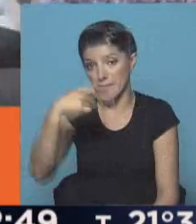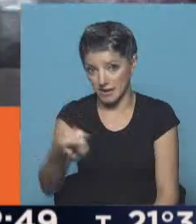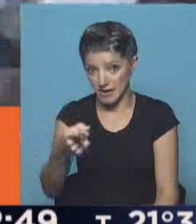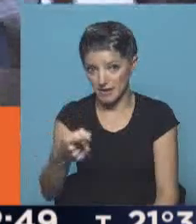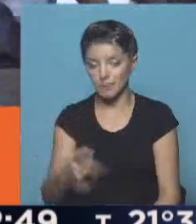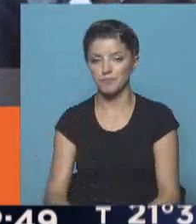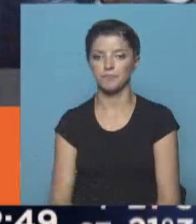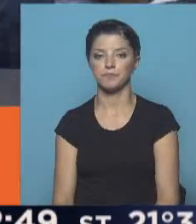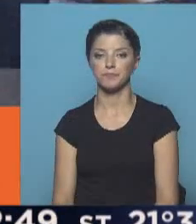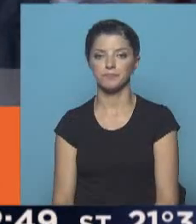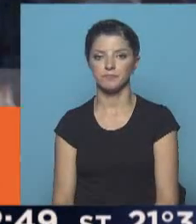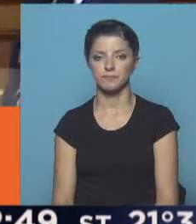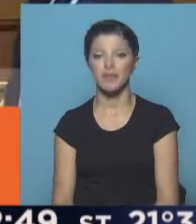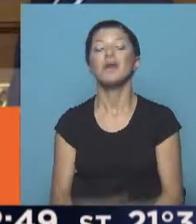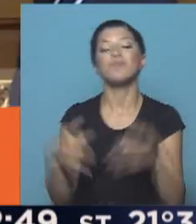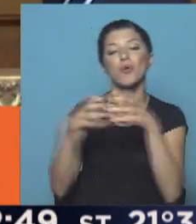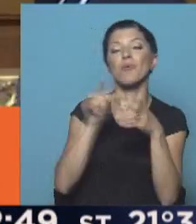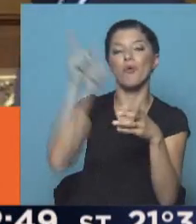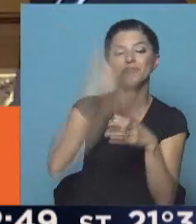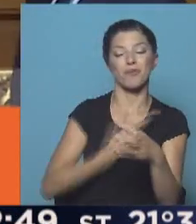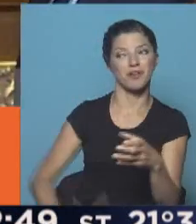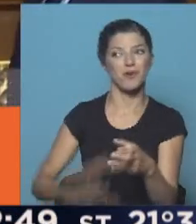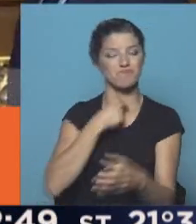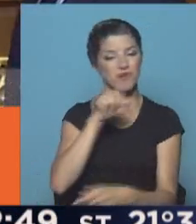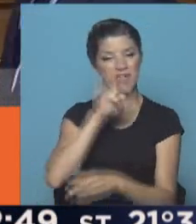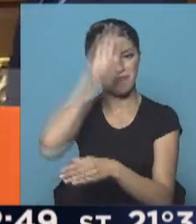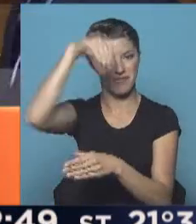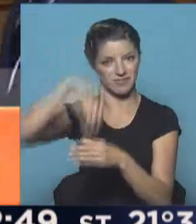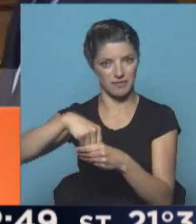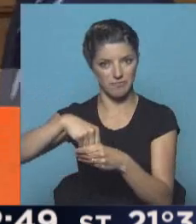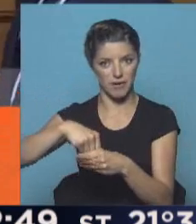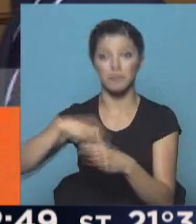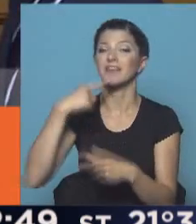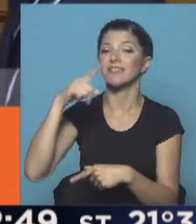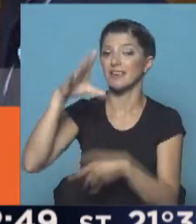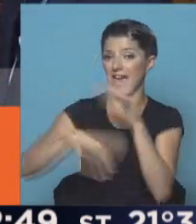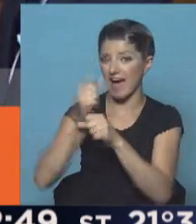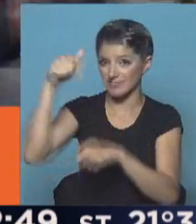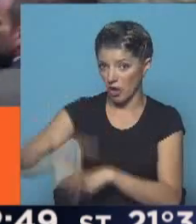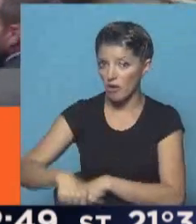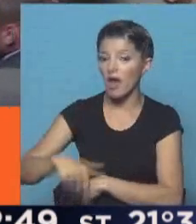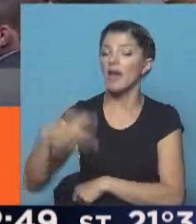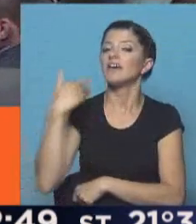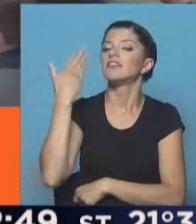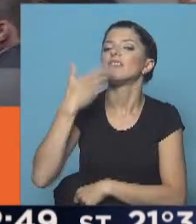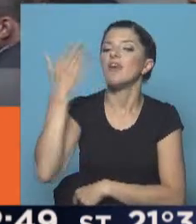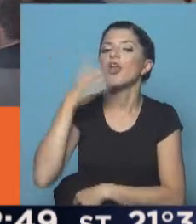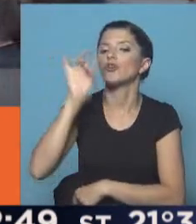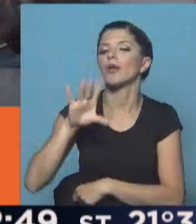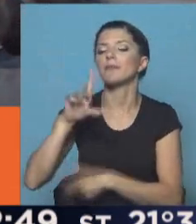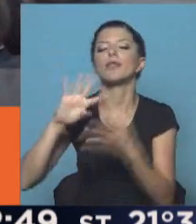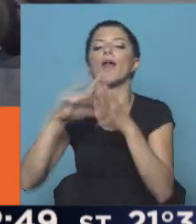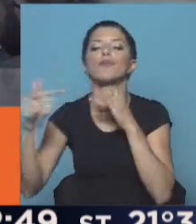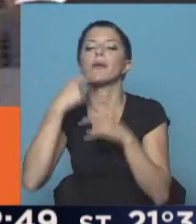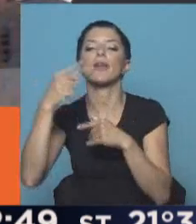mucha reticencia por parte de la oposición, porque creen que hasta ahora el diálogo ha sido un recurso para dilatar los tiempos y llegar